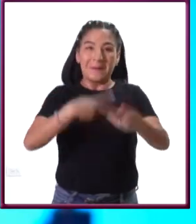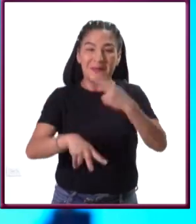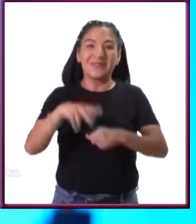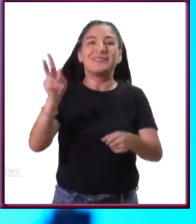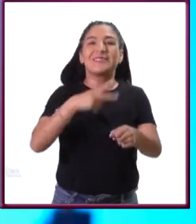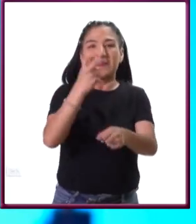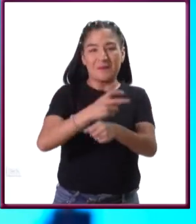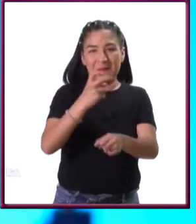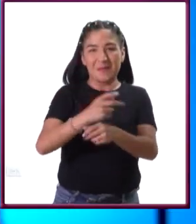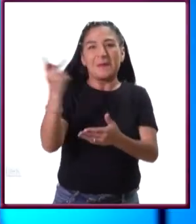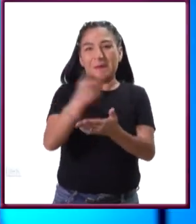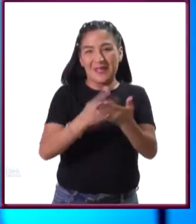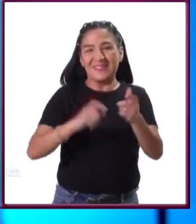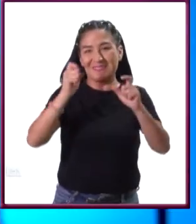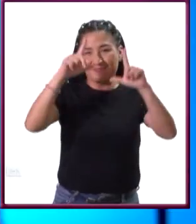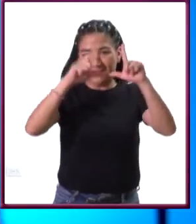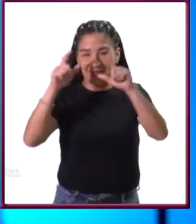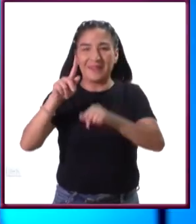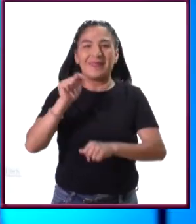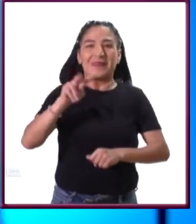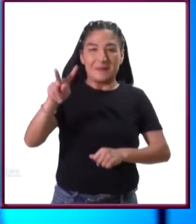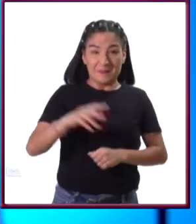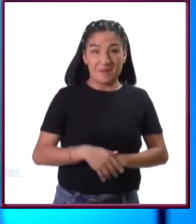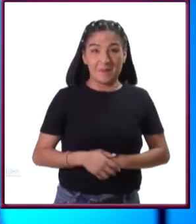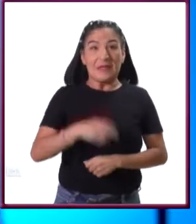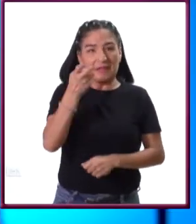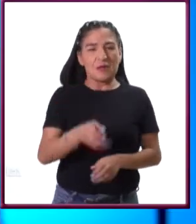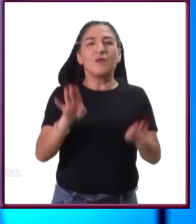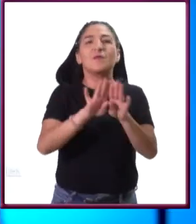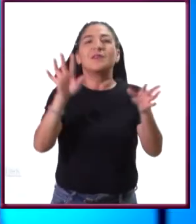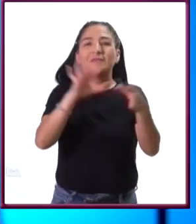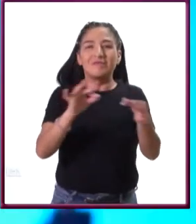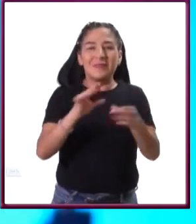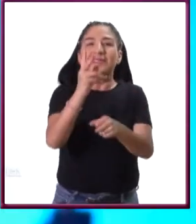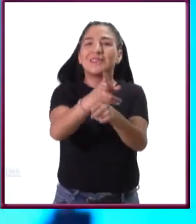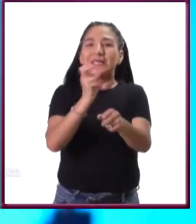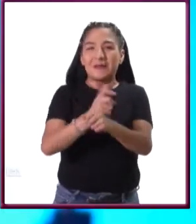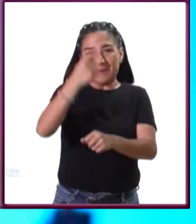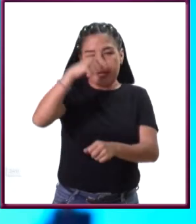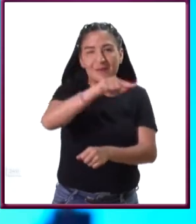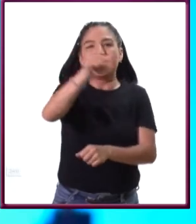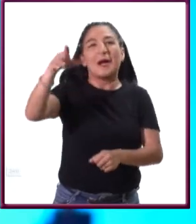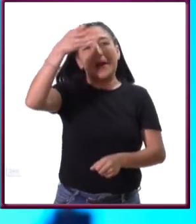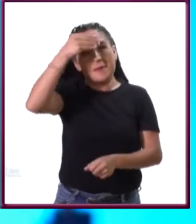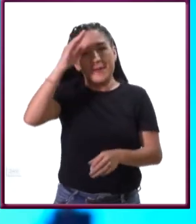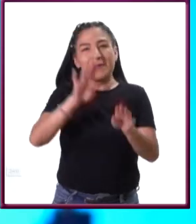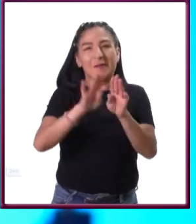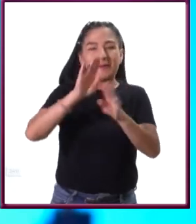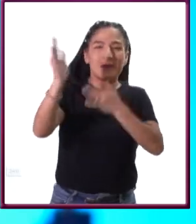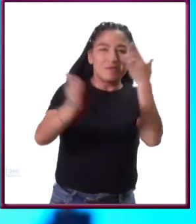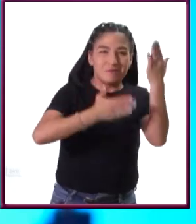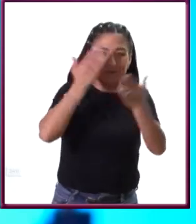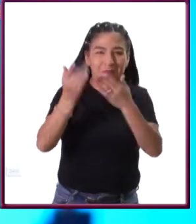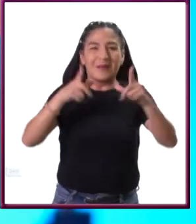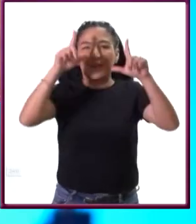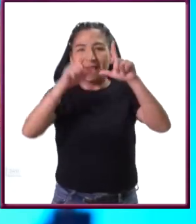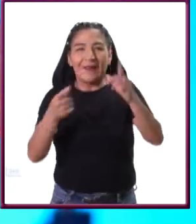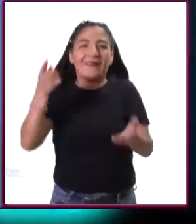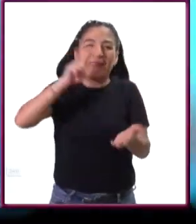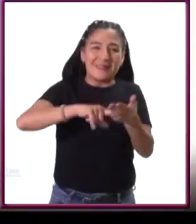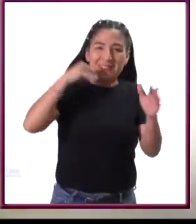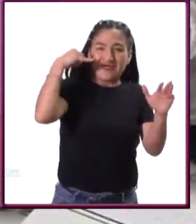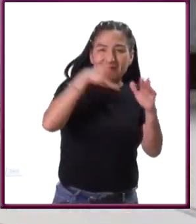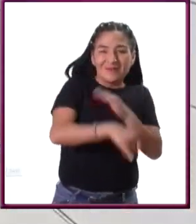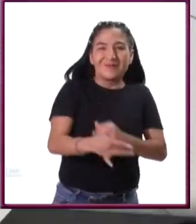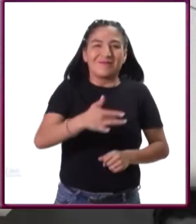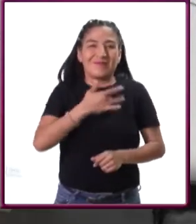de Fotográfica TV. En esta serie te invito a que aprendamos a analizar una fotografía y a explorar los sentimientos que nos